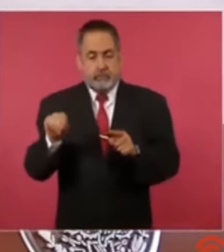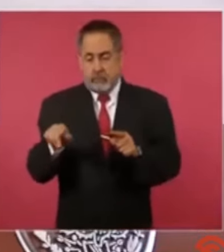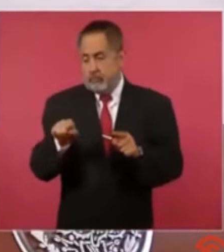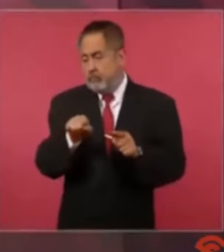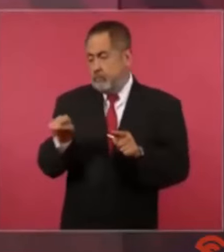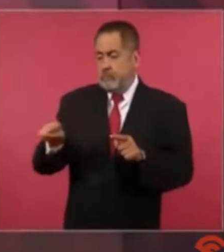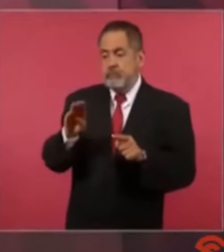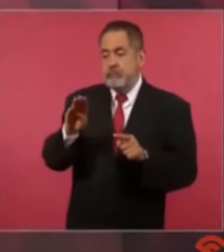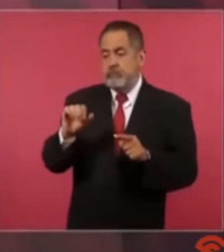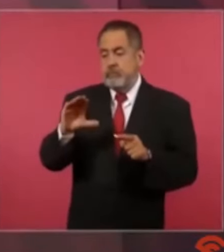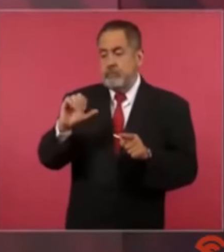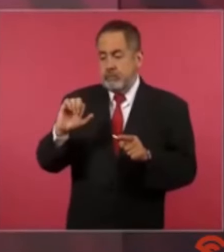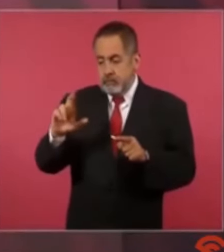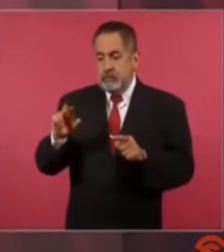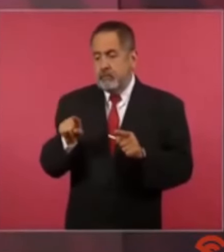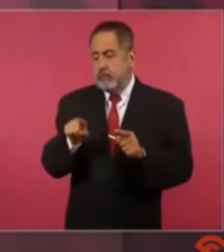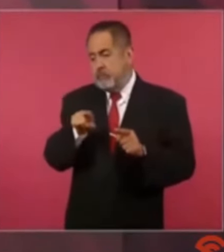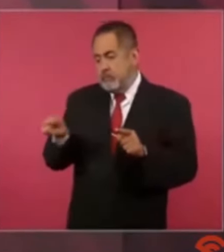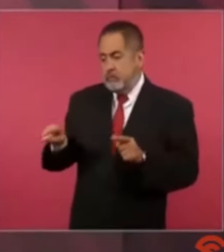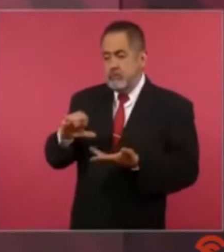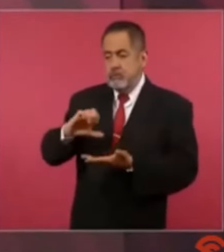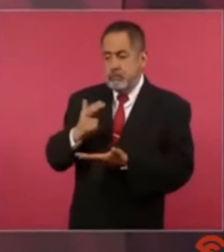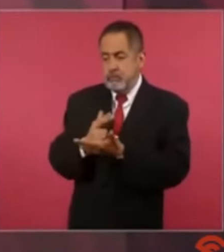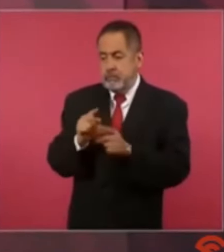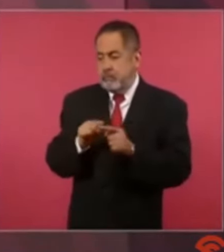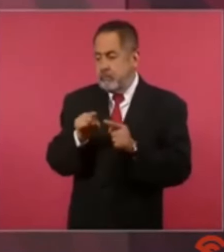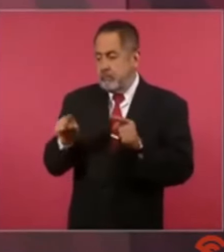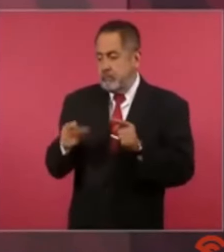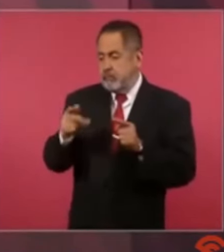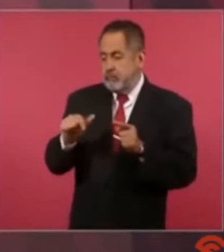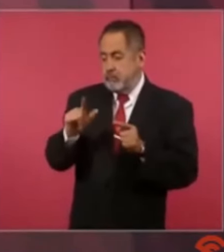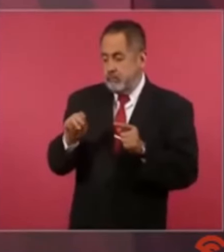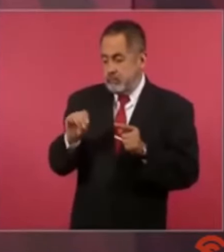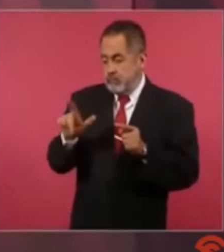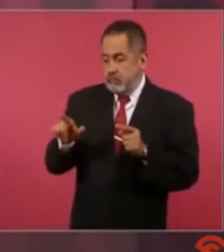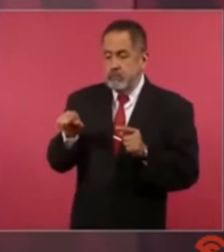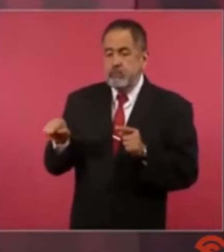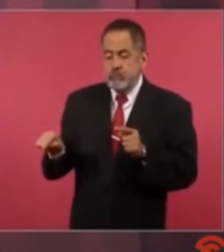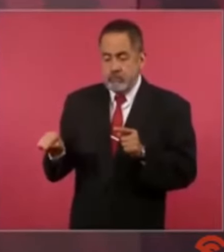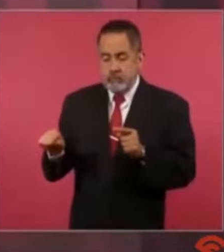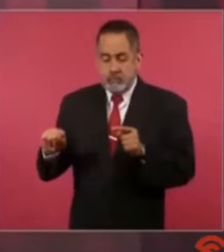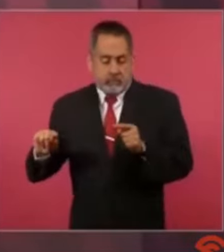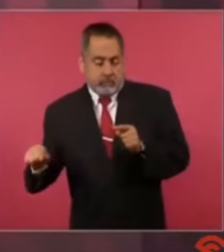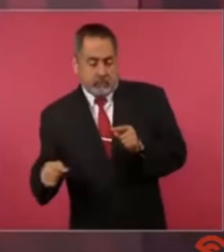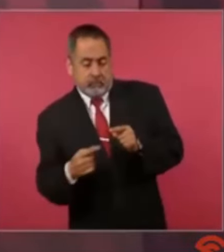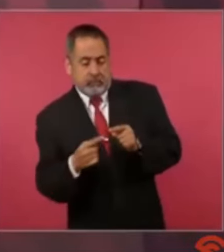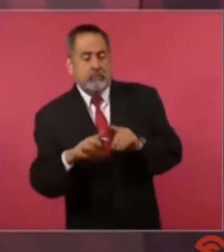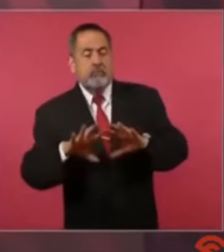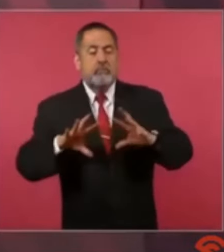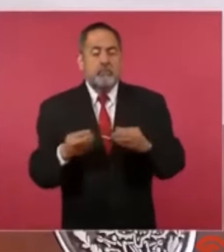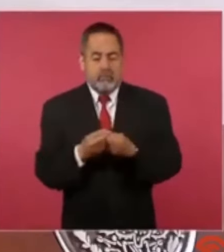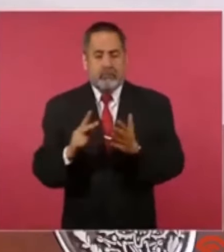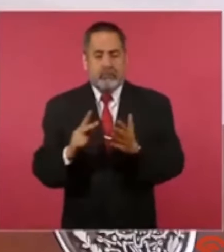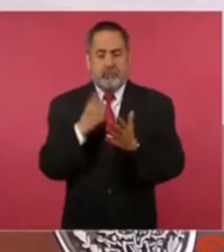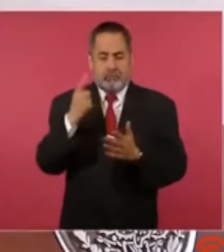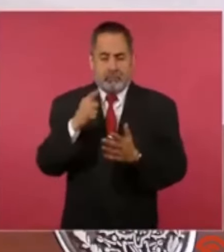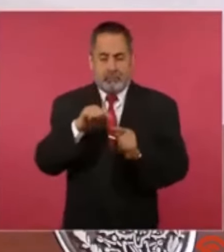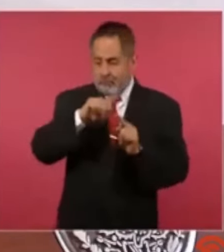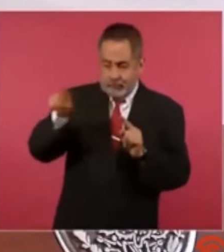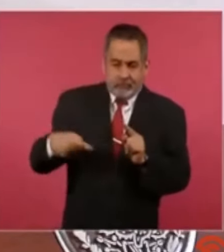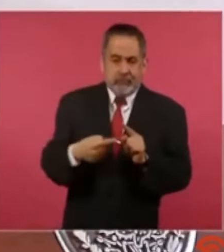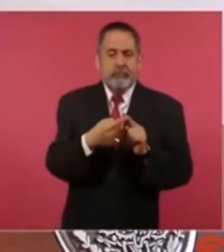Bacalar, Chetumal, Calakmul, a encontrarse de nuevo